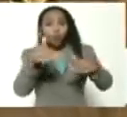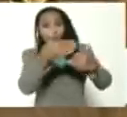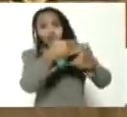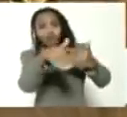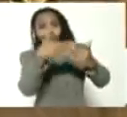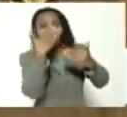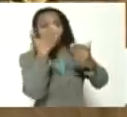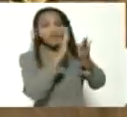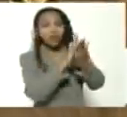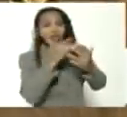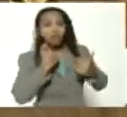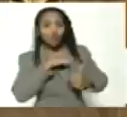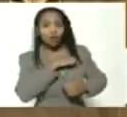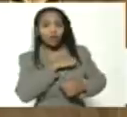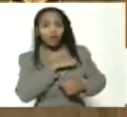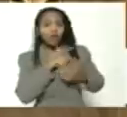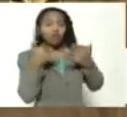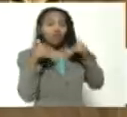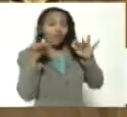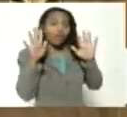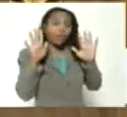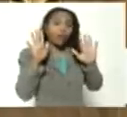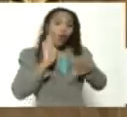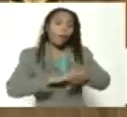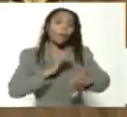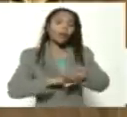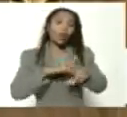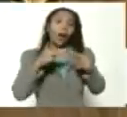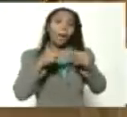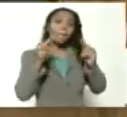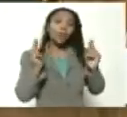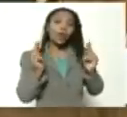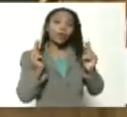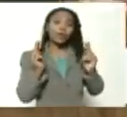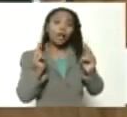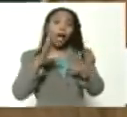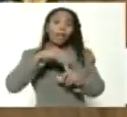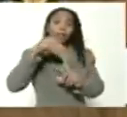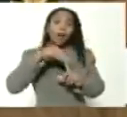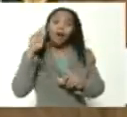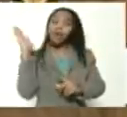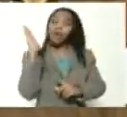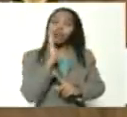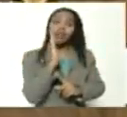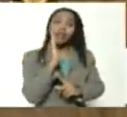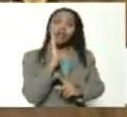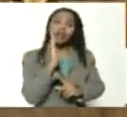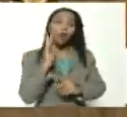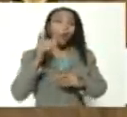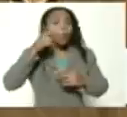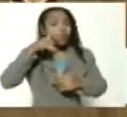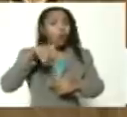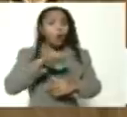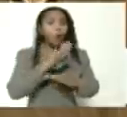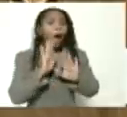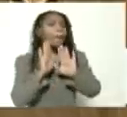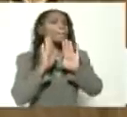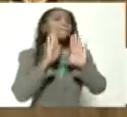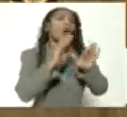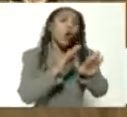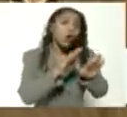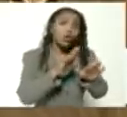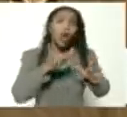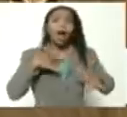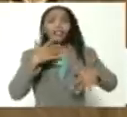nuestras, supuestamente como ocurrió en el puente Altamira, iba a venir un caudal de pueblo a apoyarlo en la